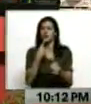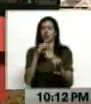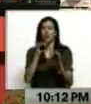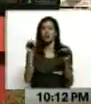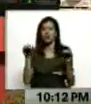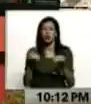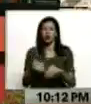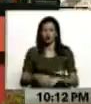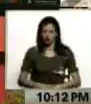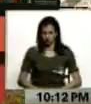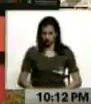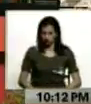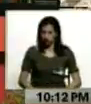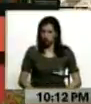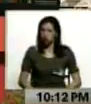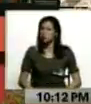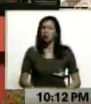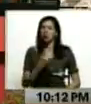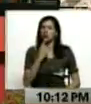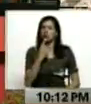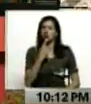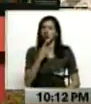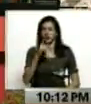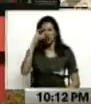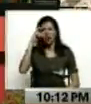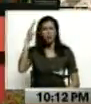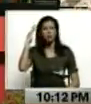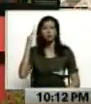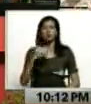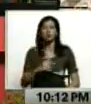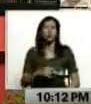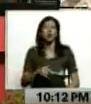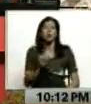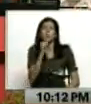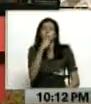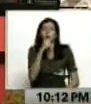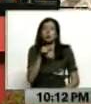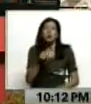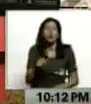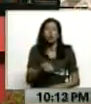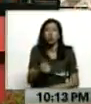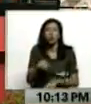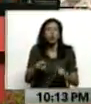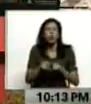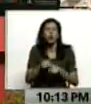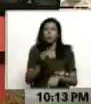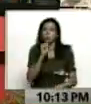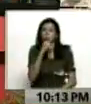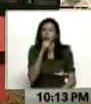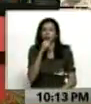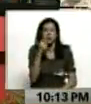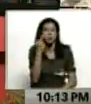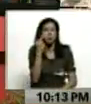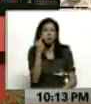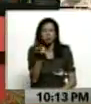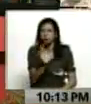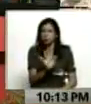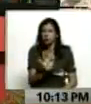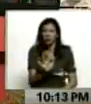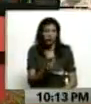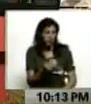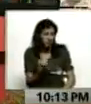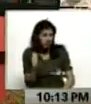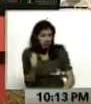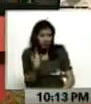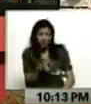con su su chochera de decir qué chochera no dicen Así chochera